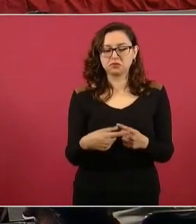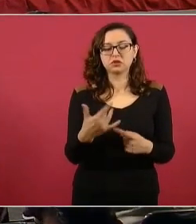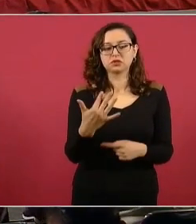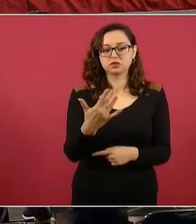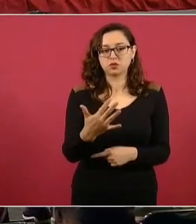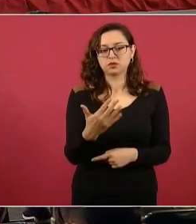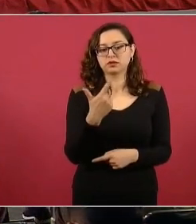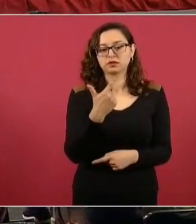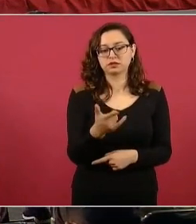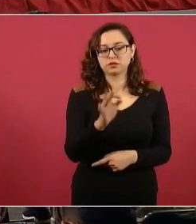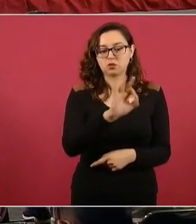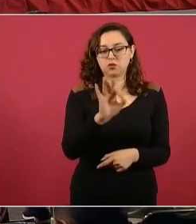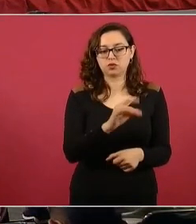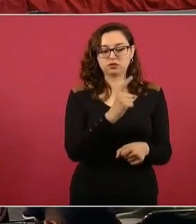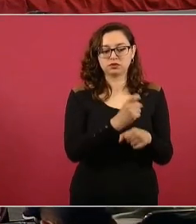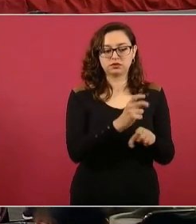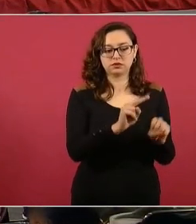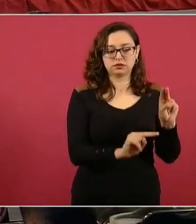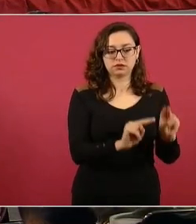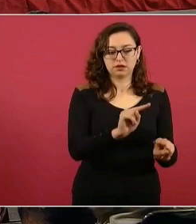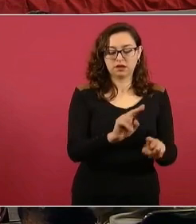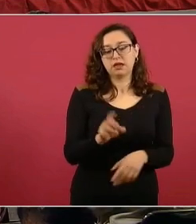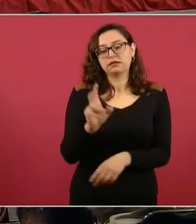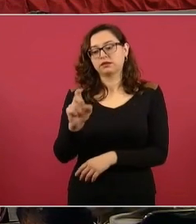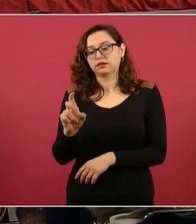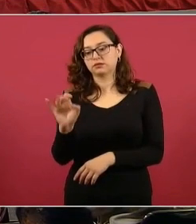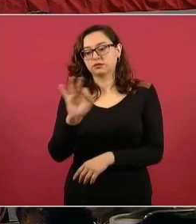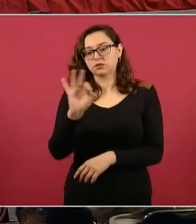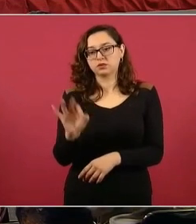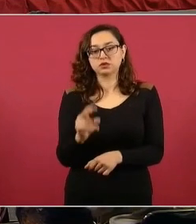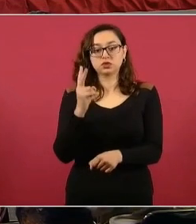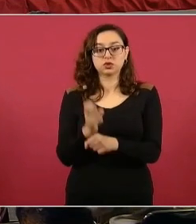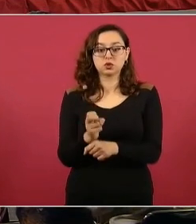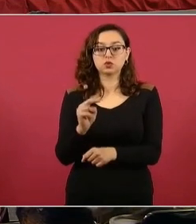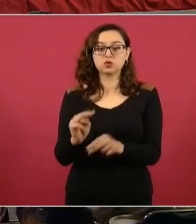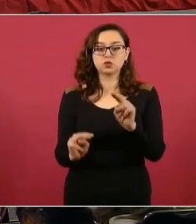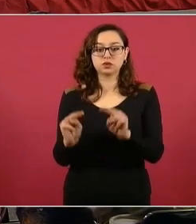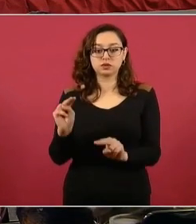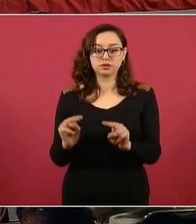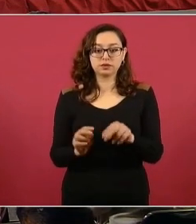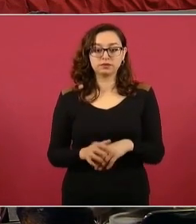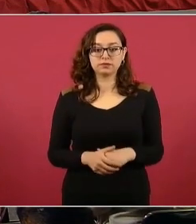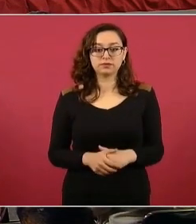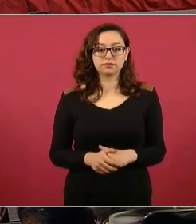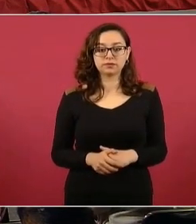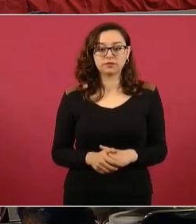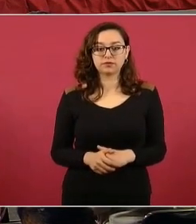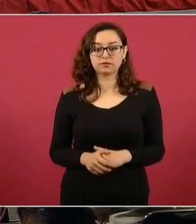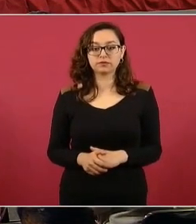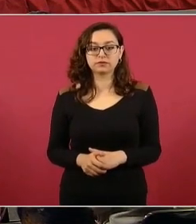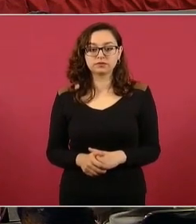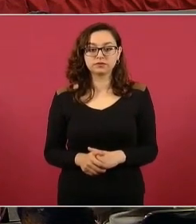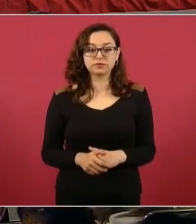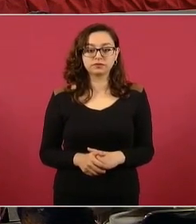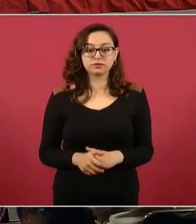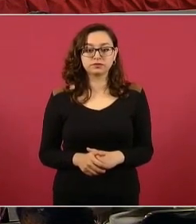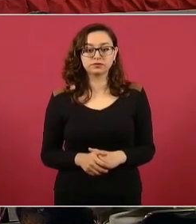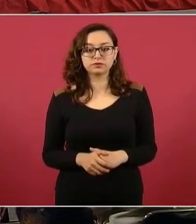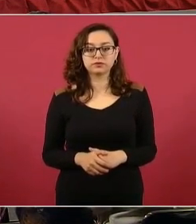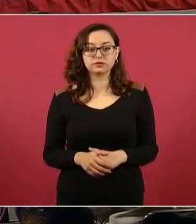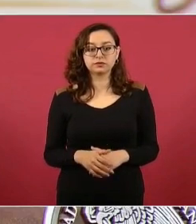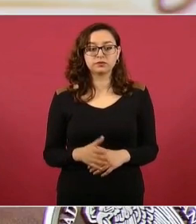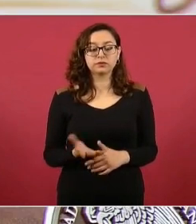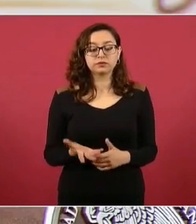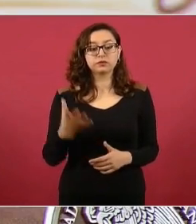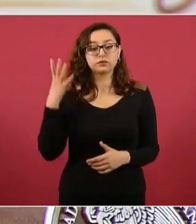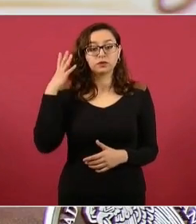nivel y del 30% para el segundo nivel y finalmente en colima tenemos una presencia ya en el 100%